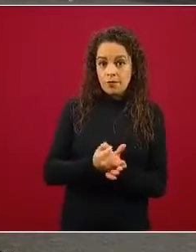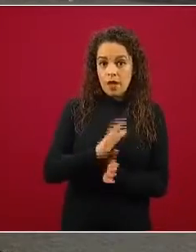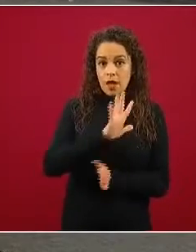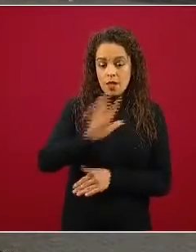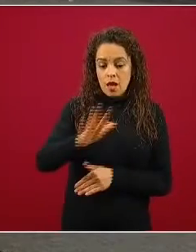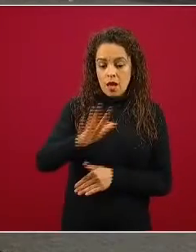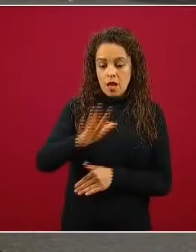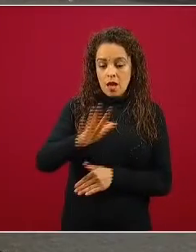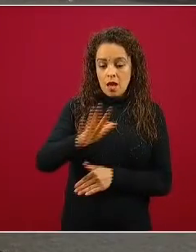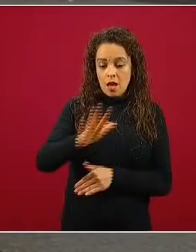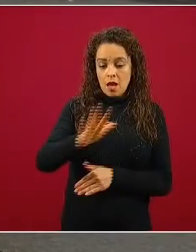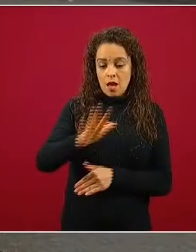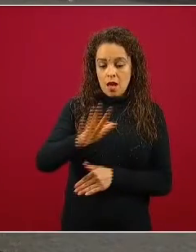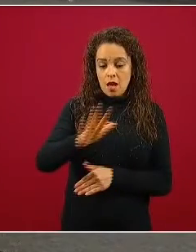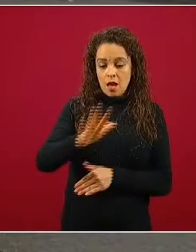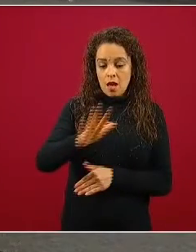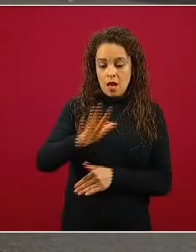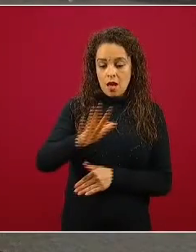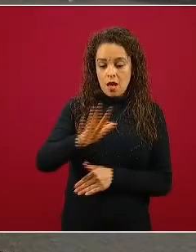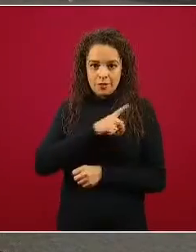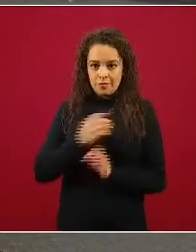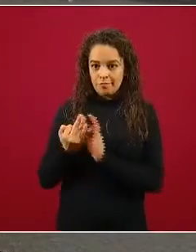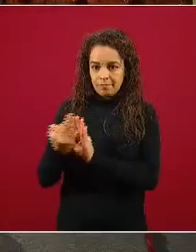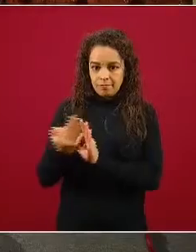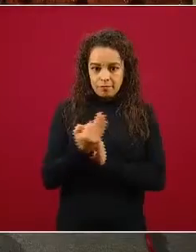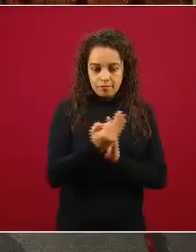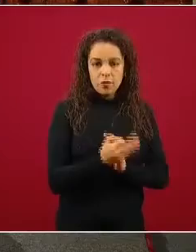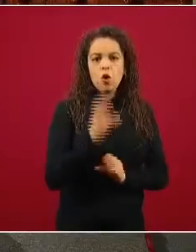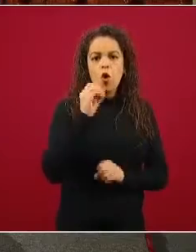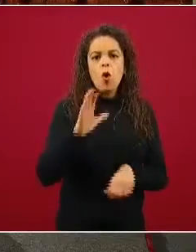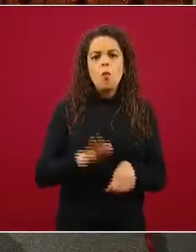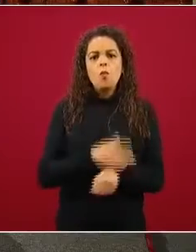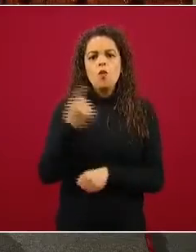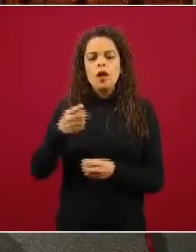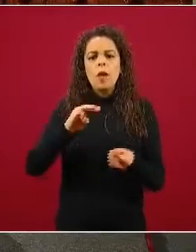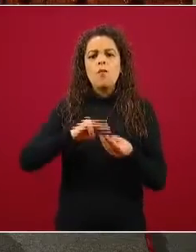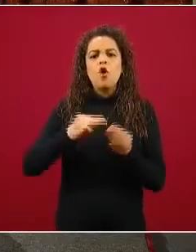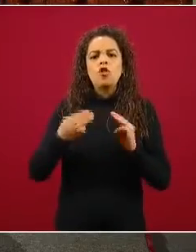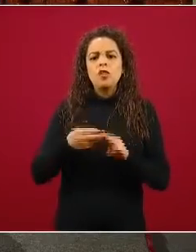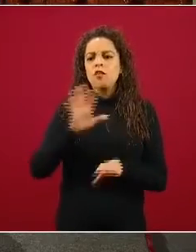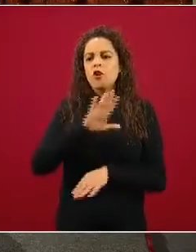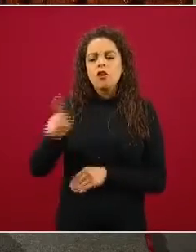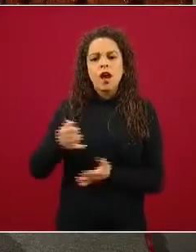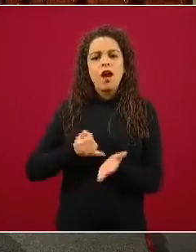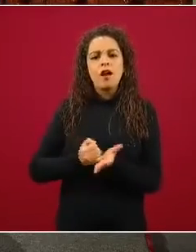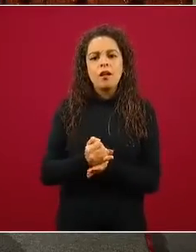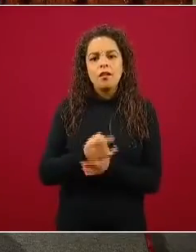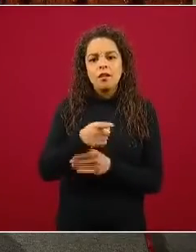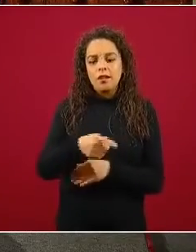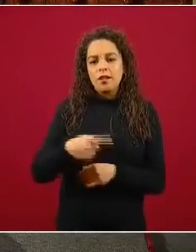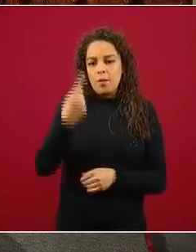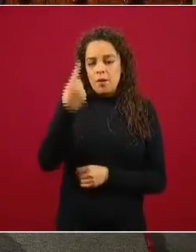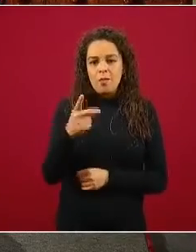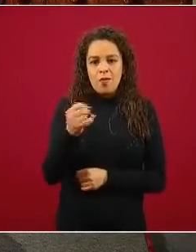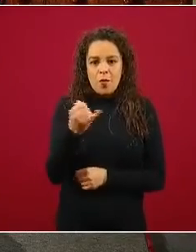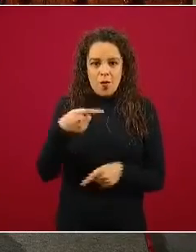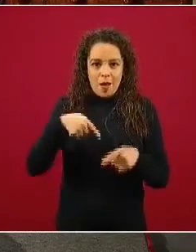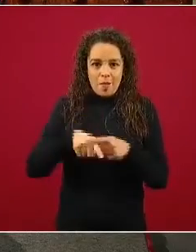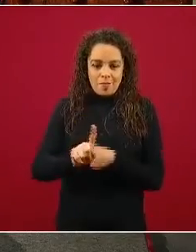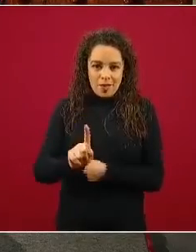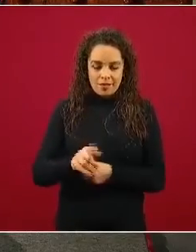distancia o por qué? ¿Cuál es el motivo de la finalización? Con gusto. Gracias. Si quieren nos vamos allá. Sí, muchas